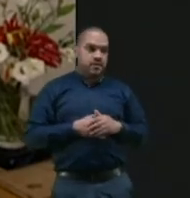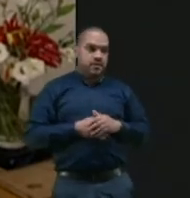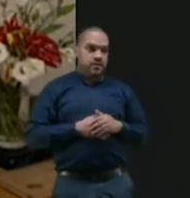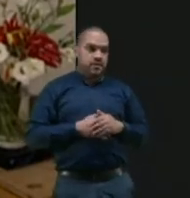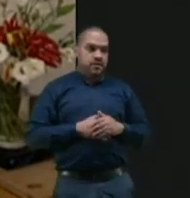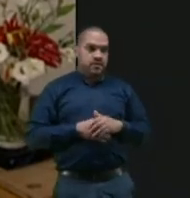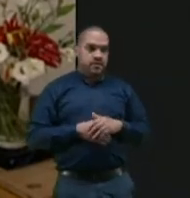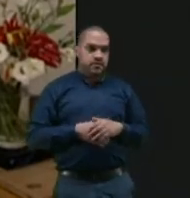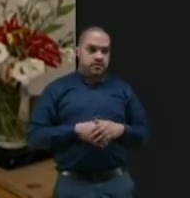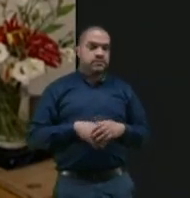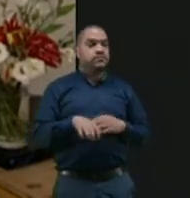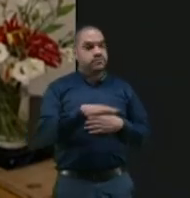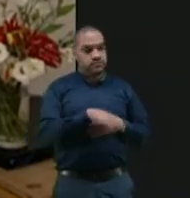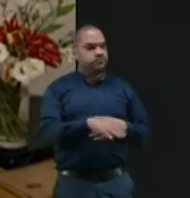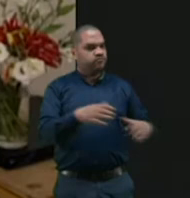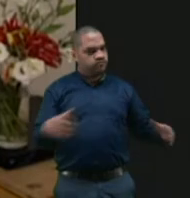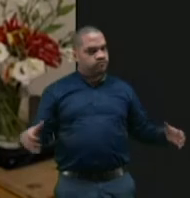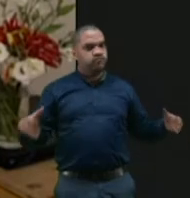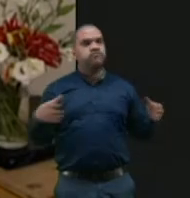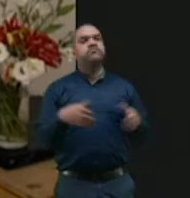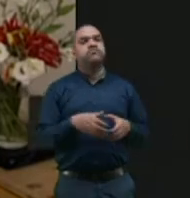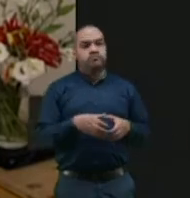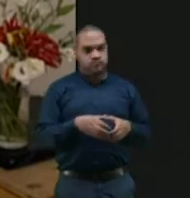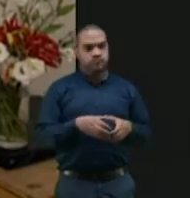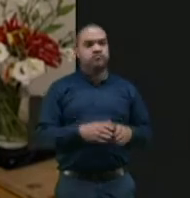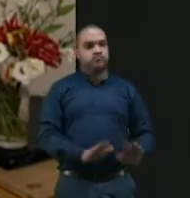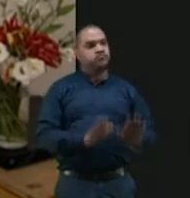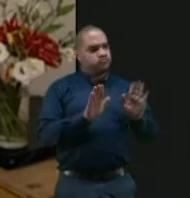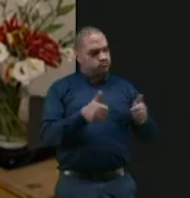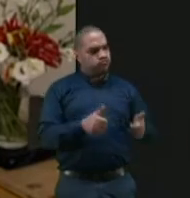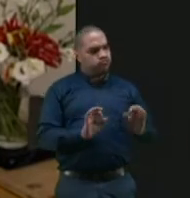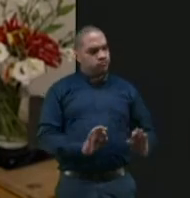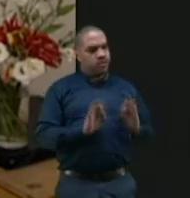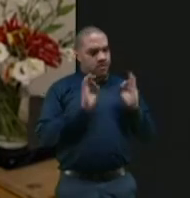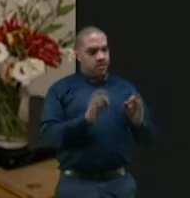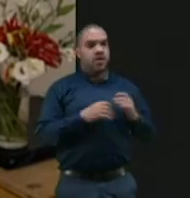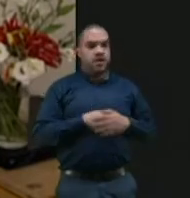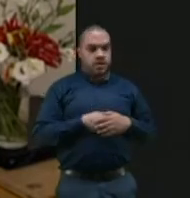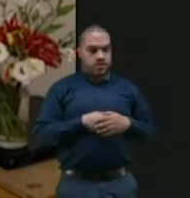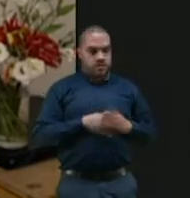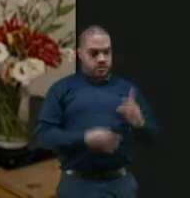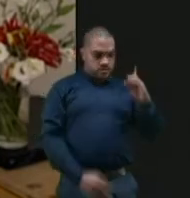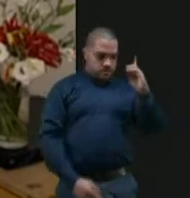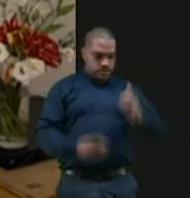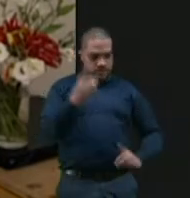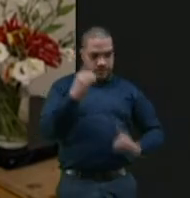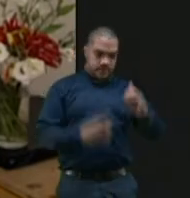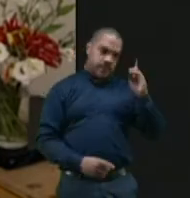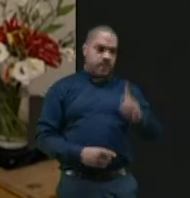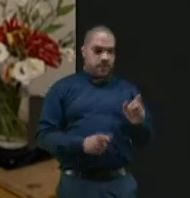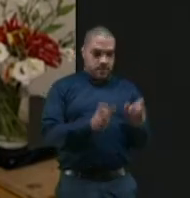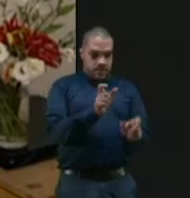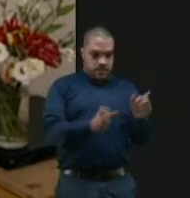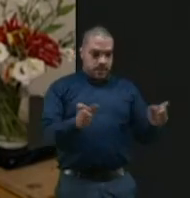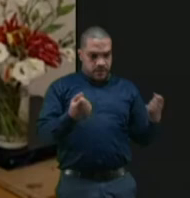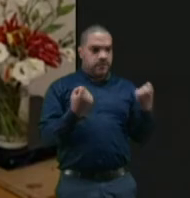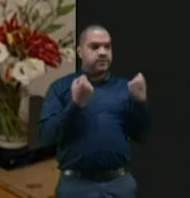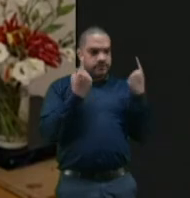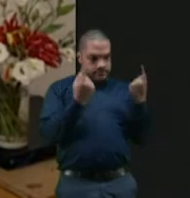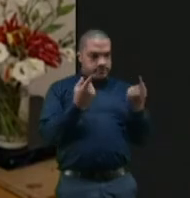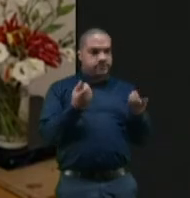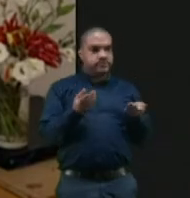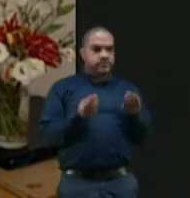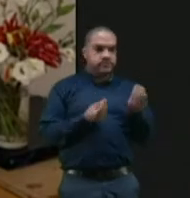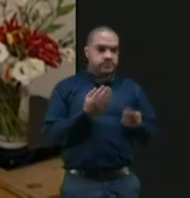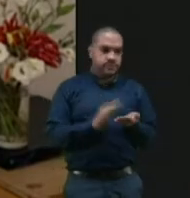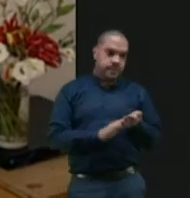saben que el equipo no está bien y ven el director ejecutivo para tomar decisiones y para entender esas personas o tratar de arreglar el problema y el director ejecutivo no